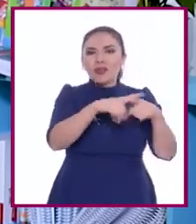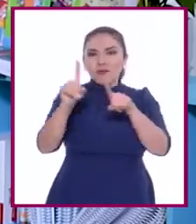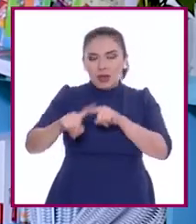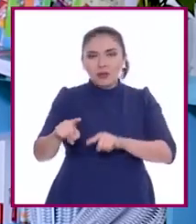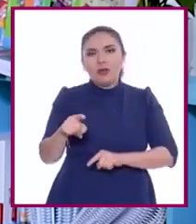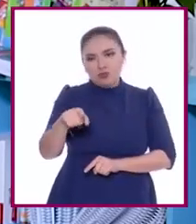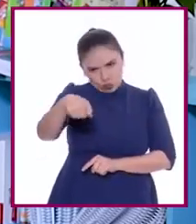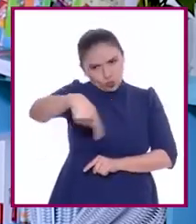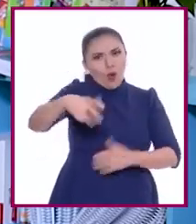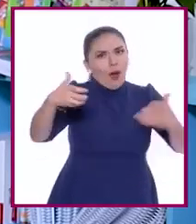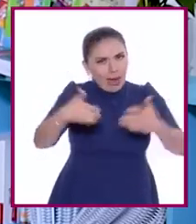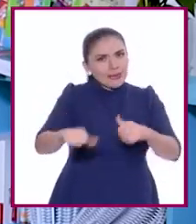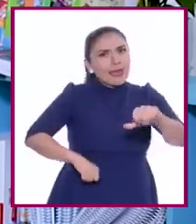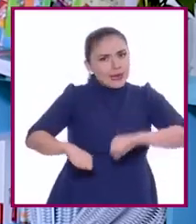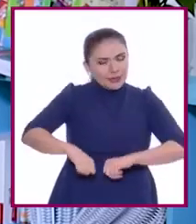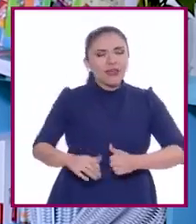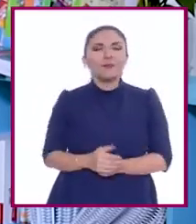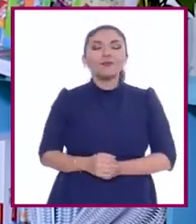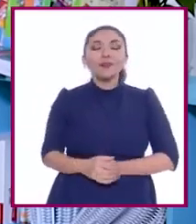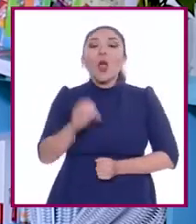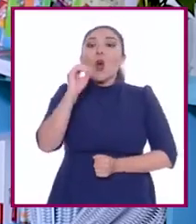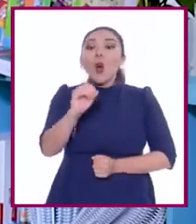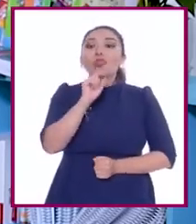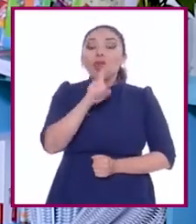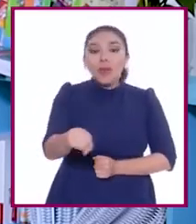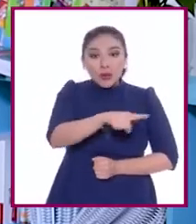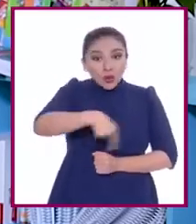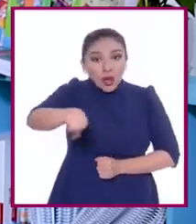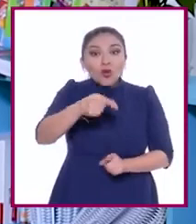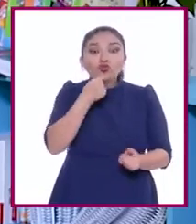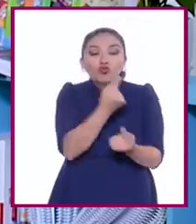También les pongo situaciones